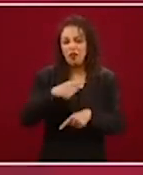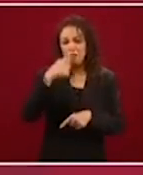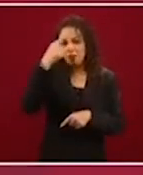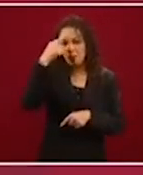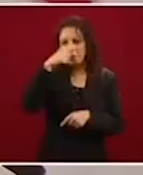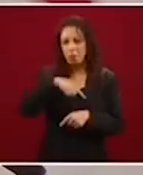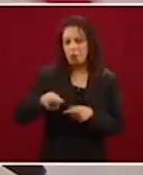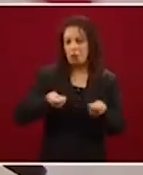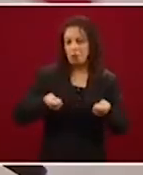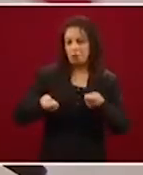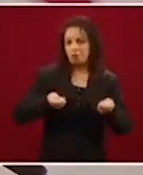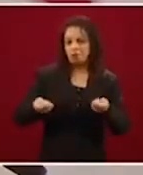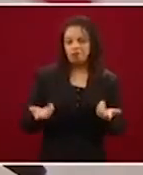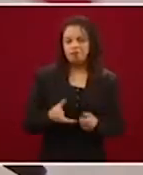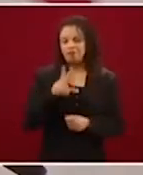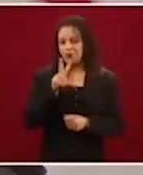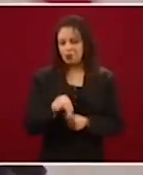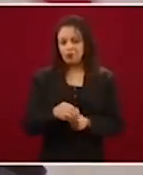actúe como